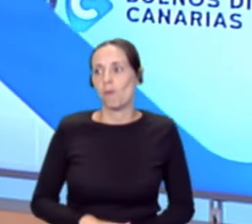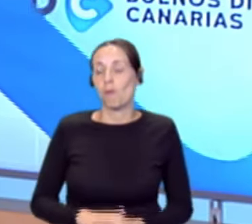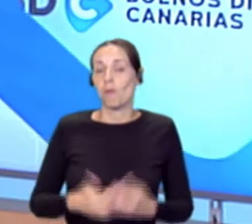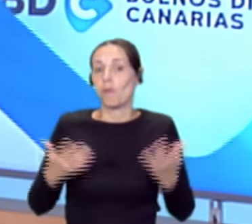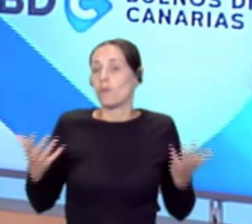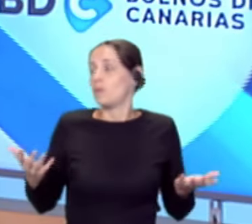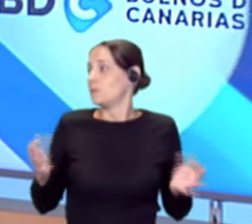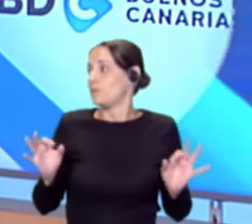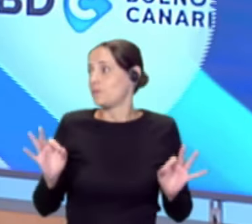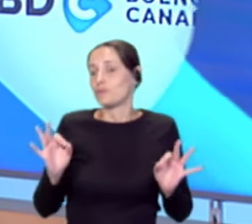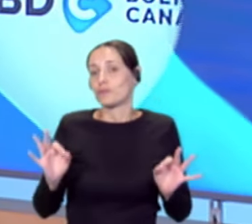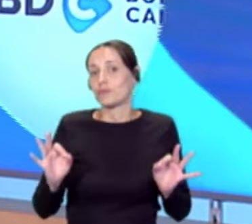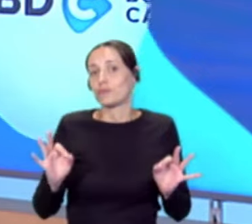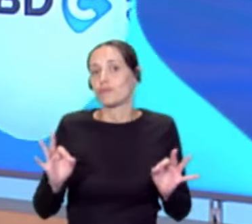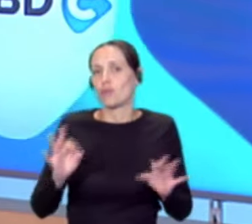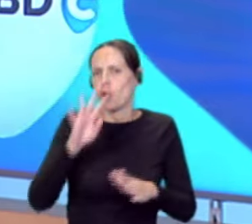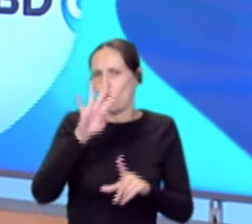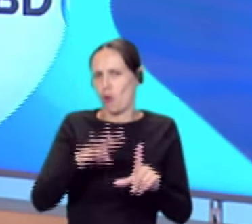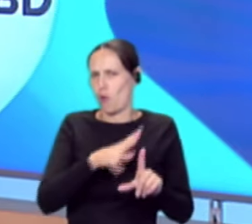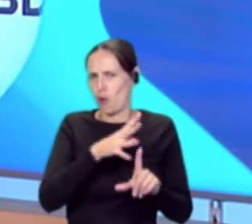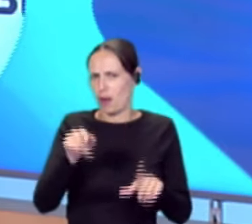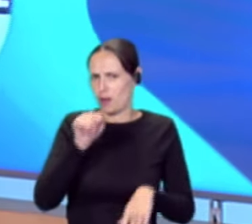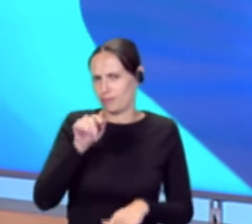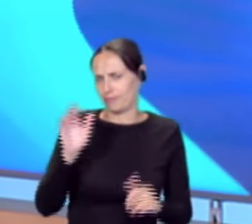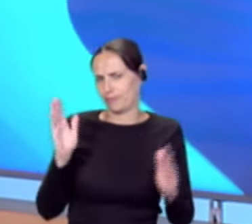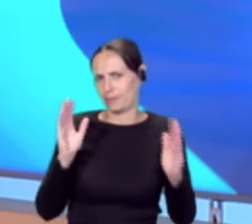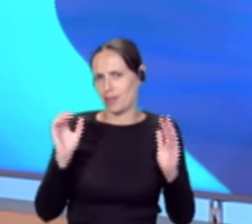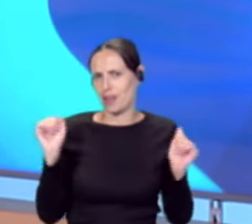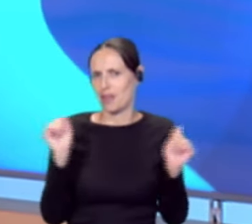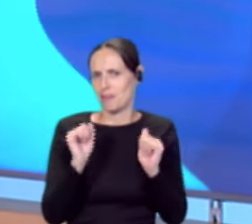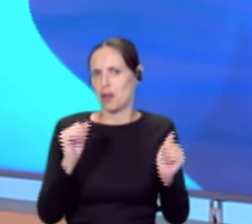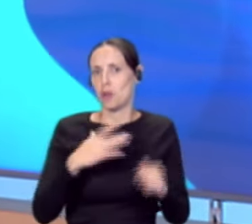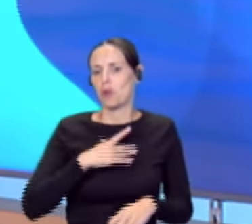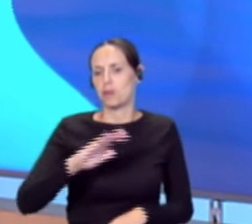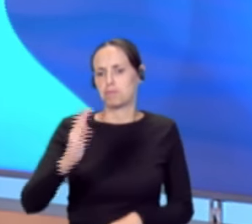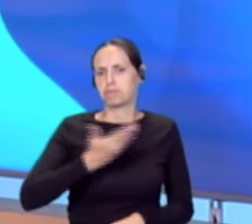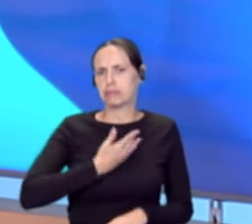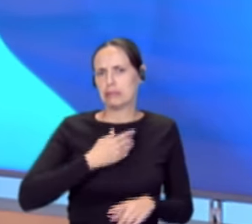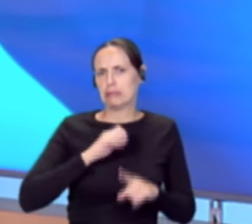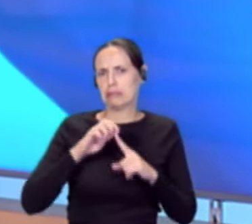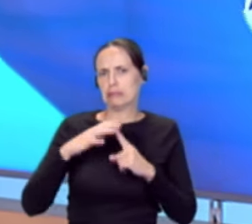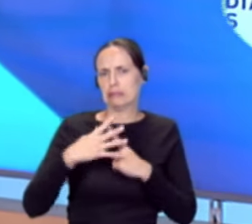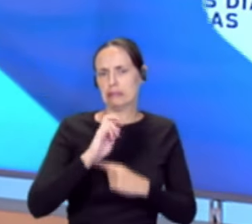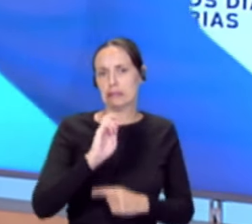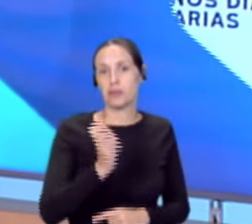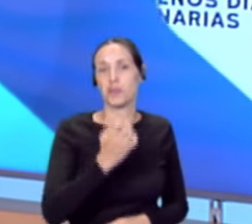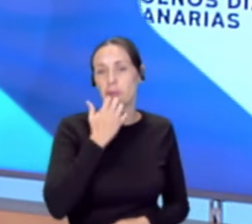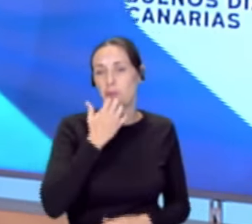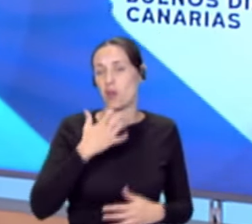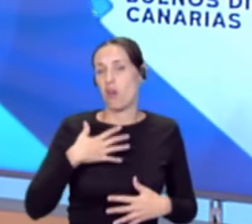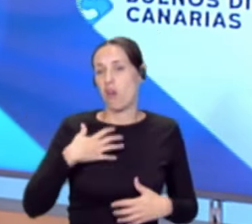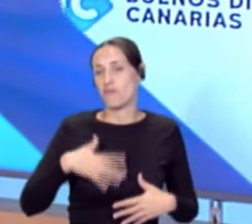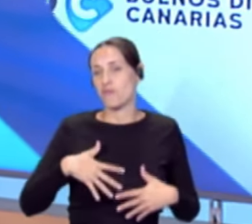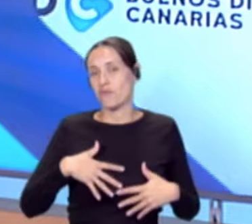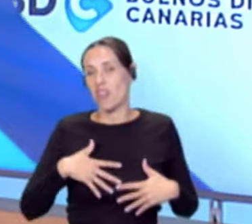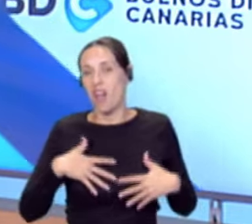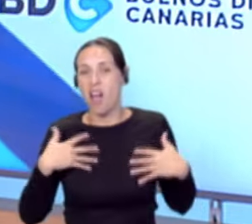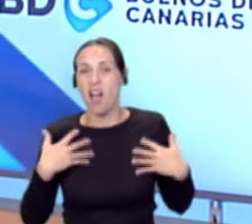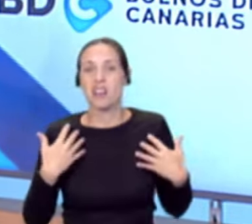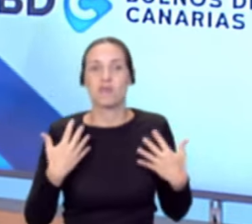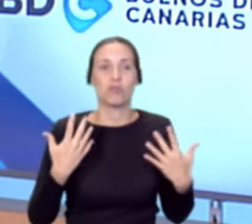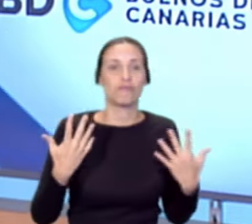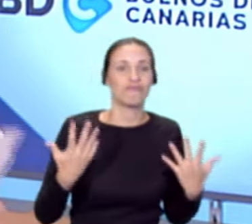Bueno, pues este horario que nos puede afectar en múltiples aspectos, en nuestro ánimo también, en nuestras rutinas, incluso